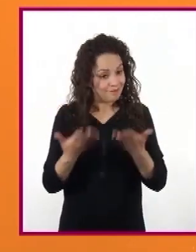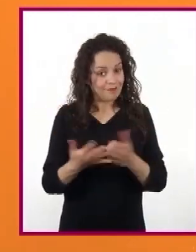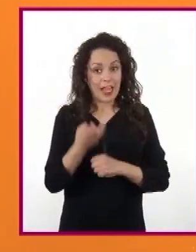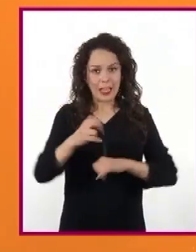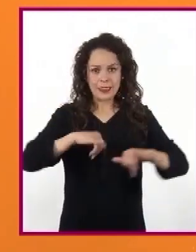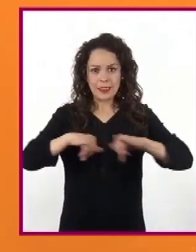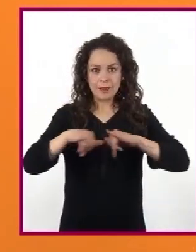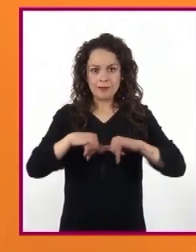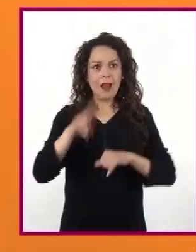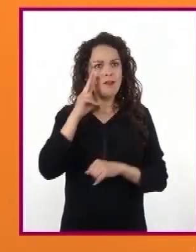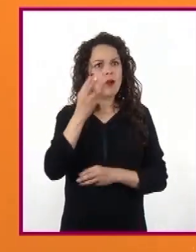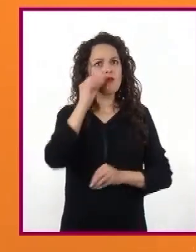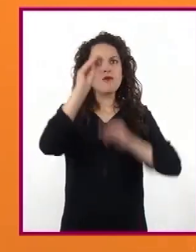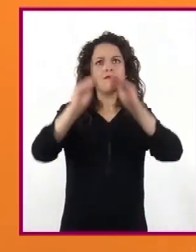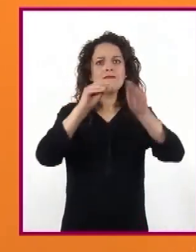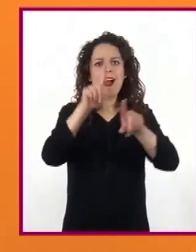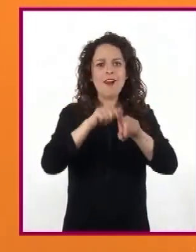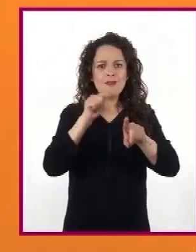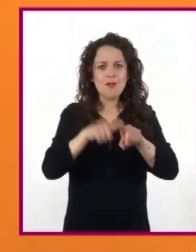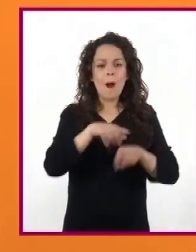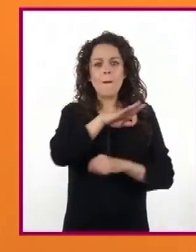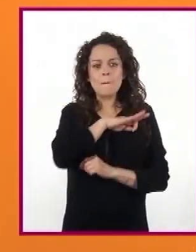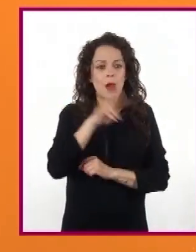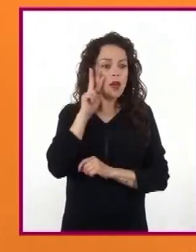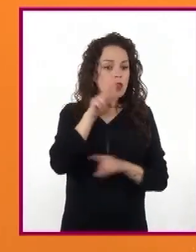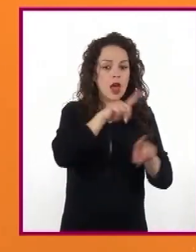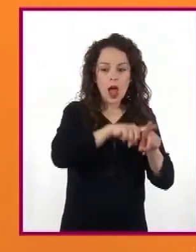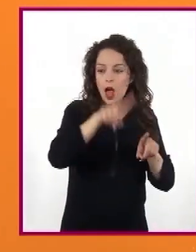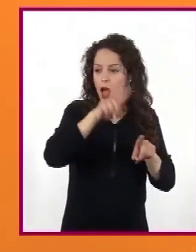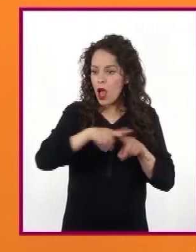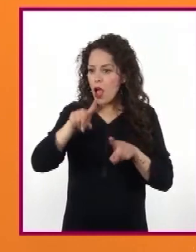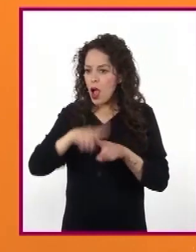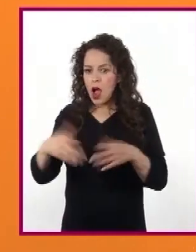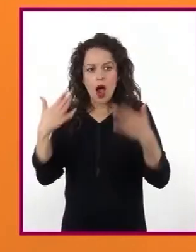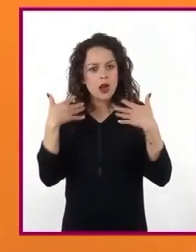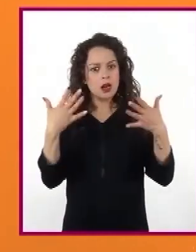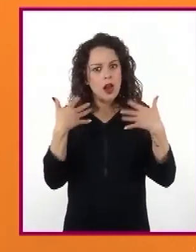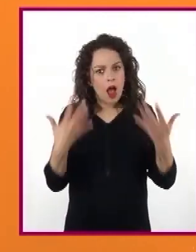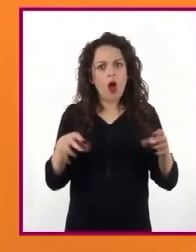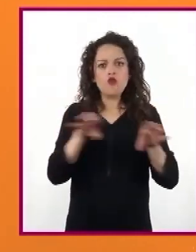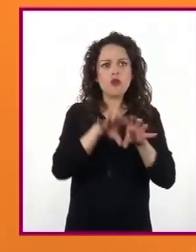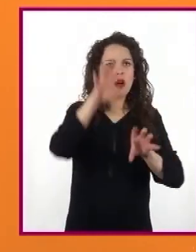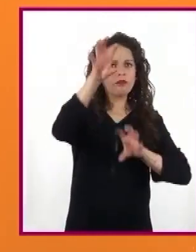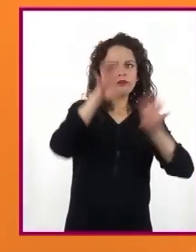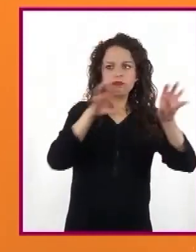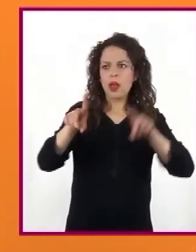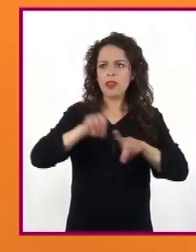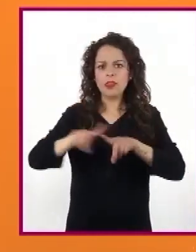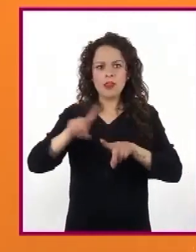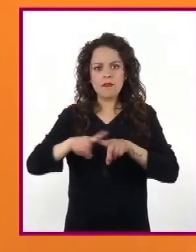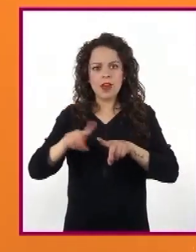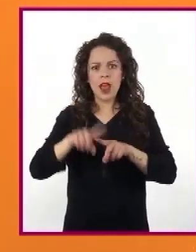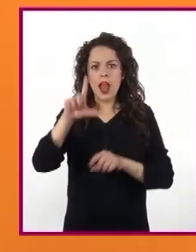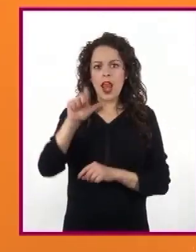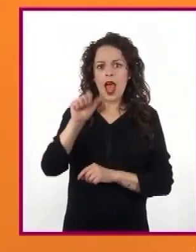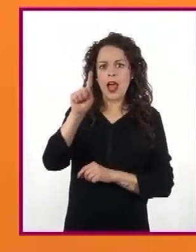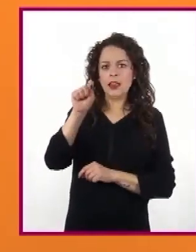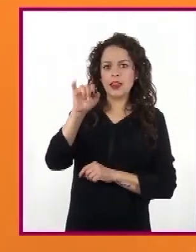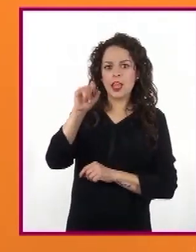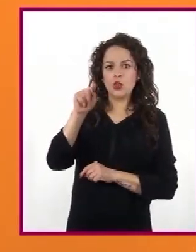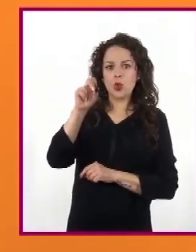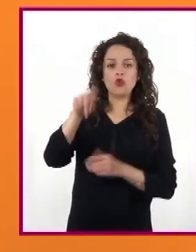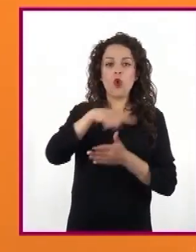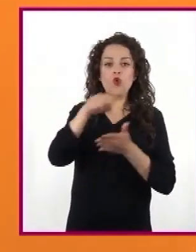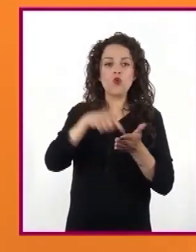quedó muy colorido y podemos observar la diversidad de climas, su distribución en diferentes latitudes y el significado